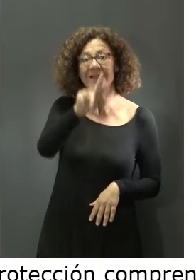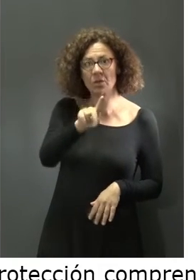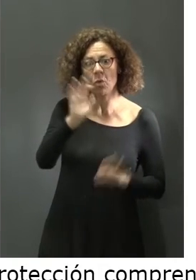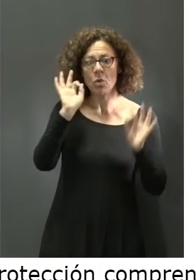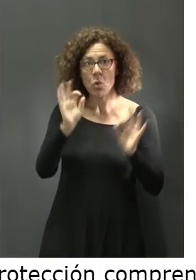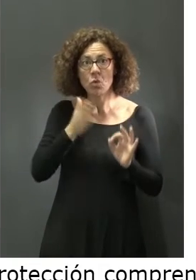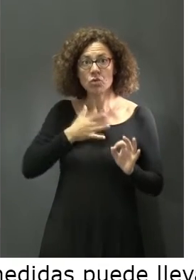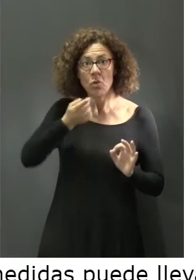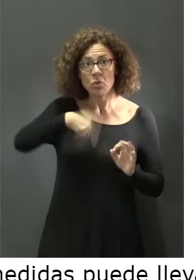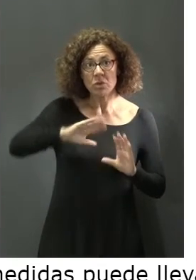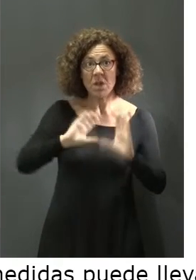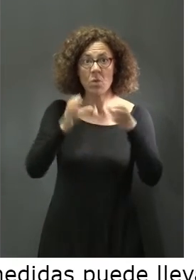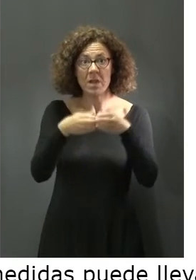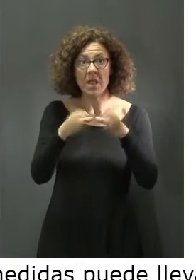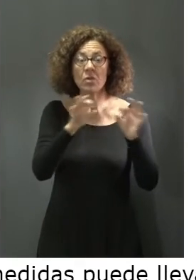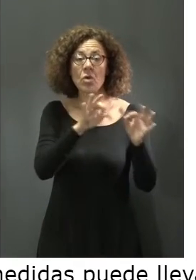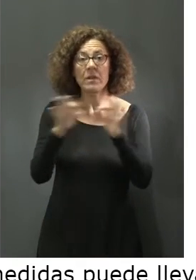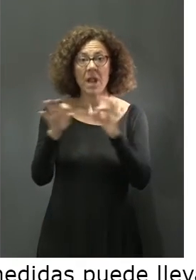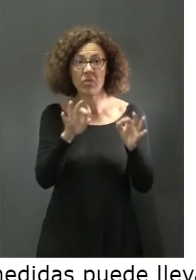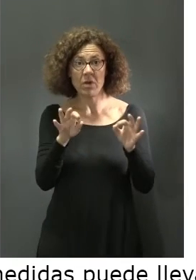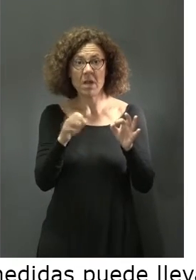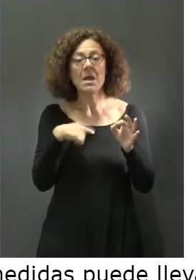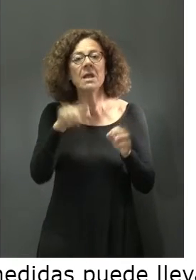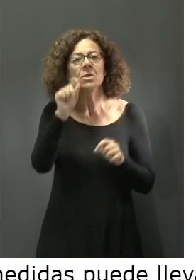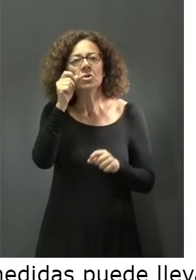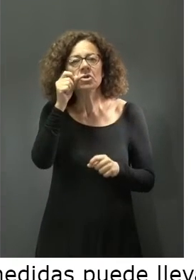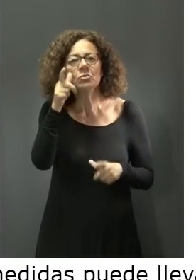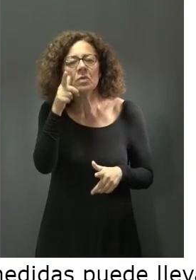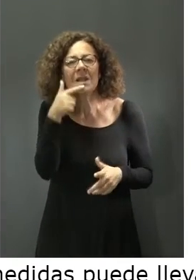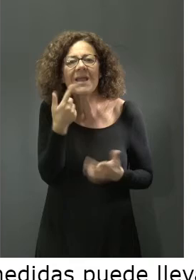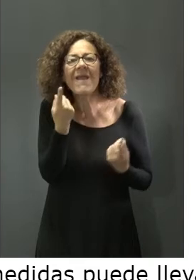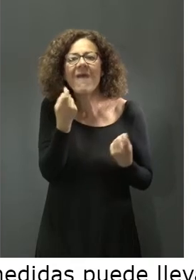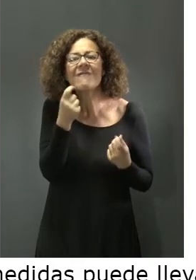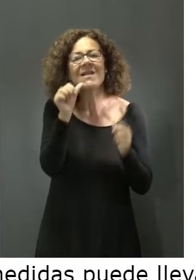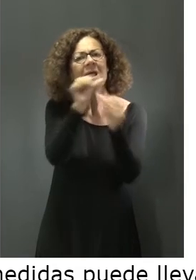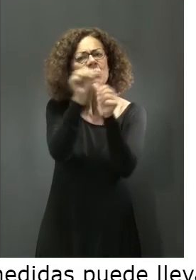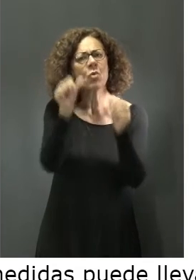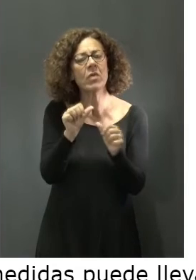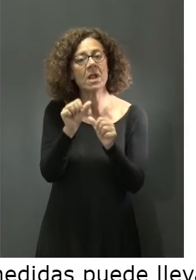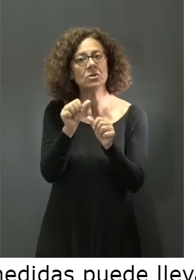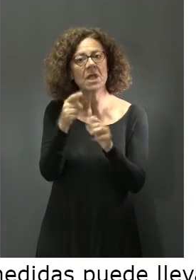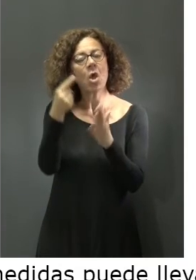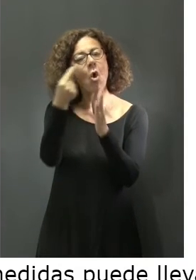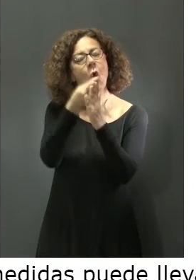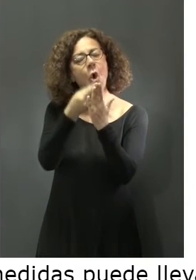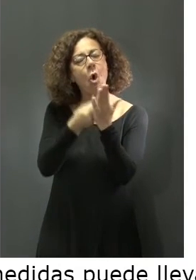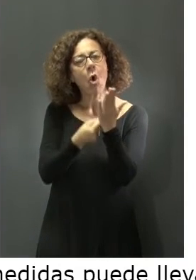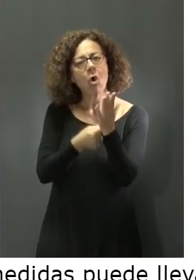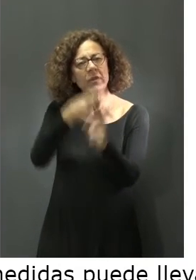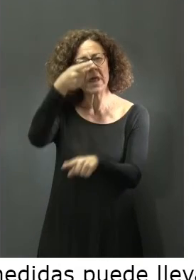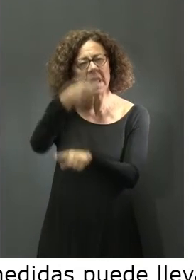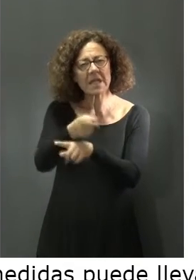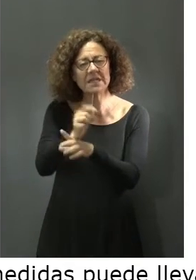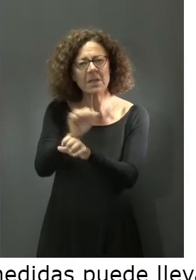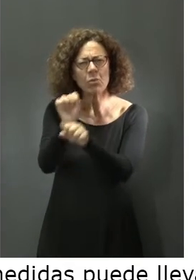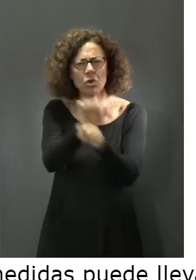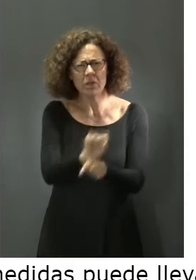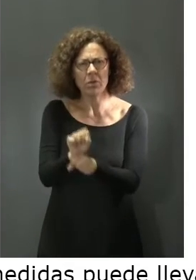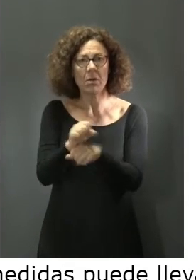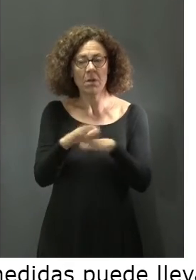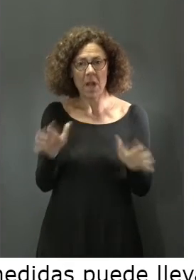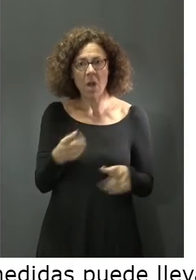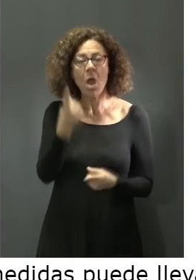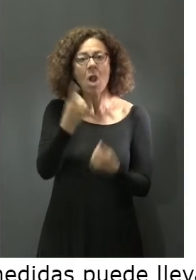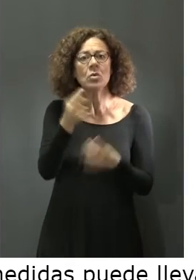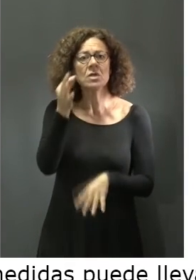nuestra propia unidad coordinadora nos dimos cuenta que faltaban modelos de órdenes de protección en lectura fácil. Claro, hay mujeres que tienen